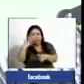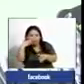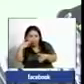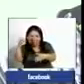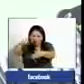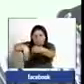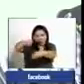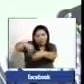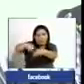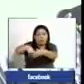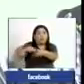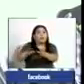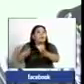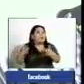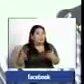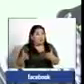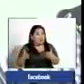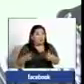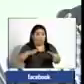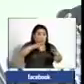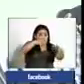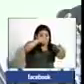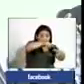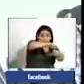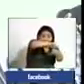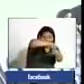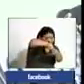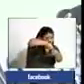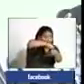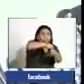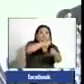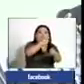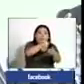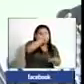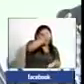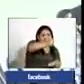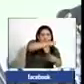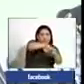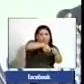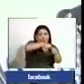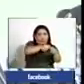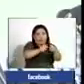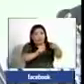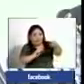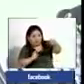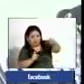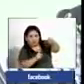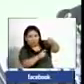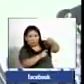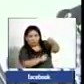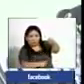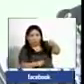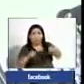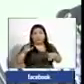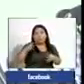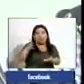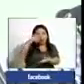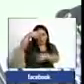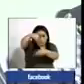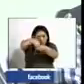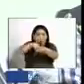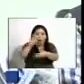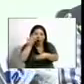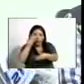hacen, siempre y cuando la bolsa esté completamente cerrada y que la saniticen con una mezcla de 50%